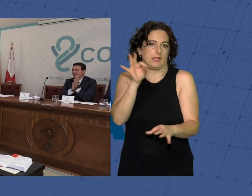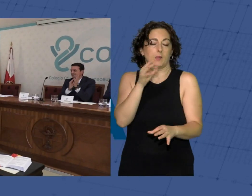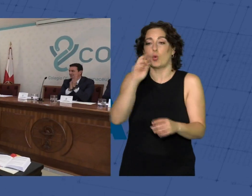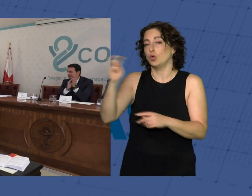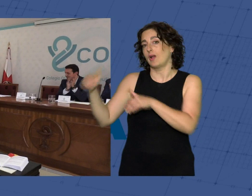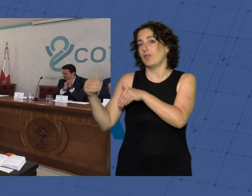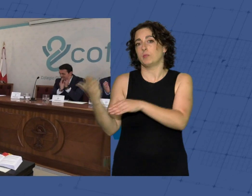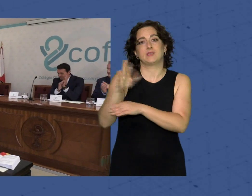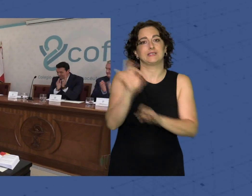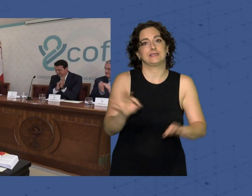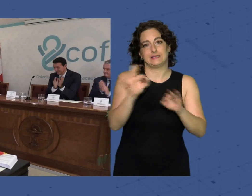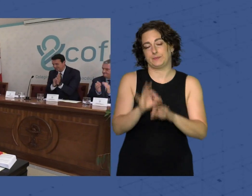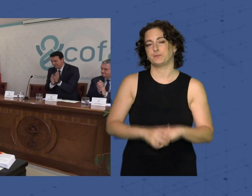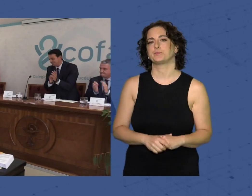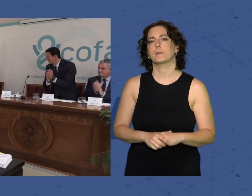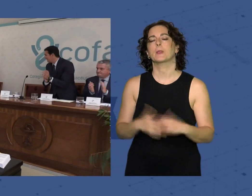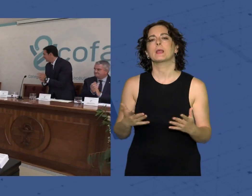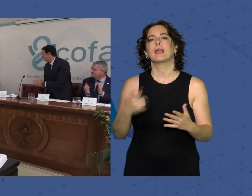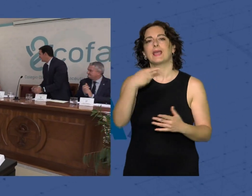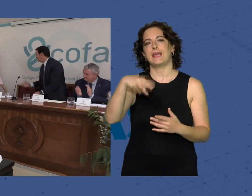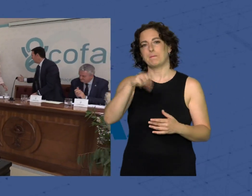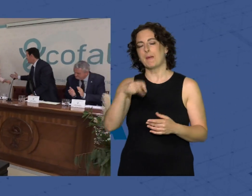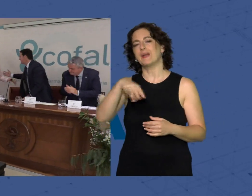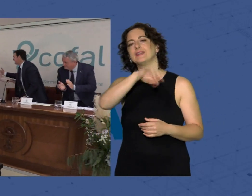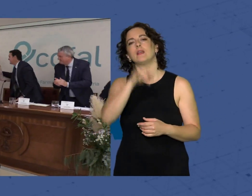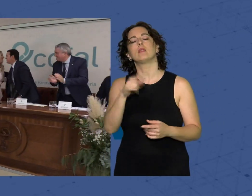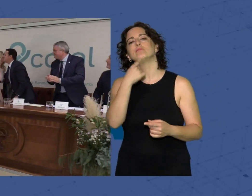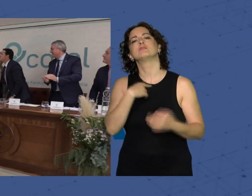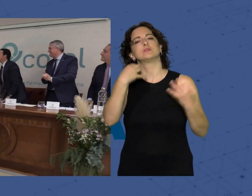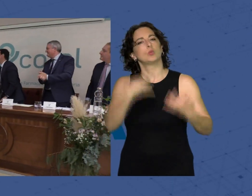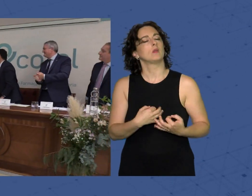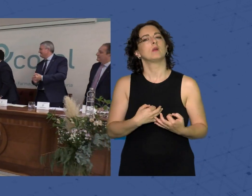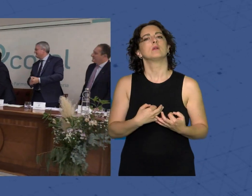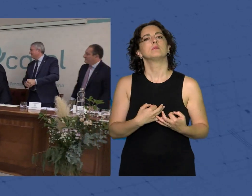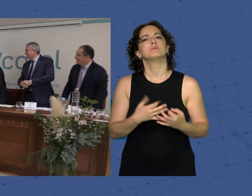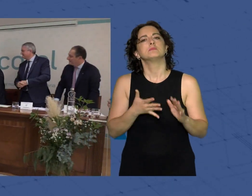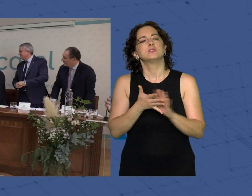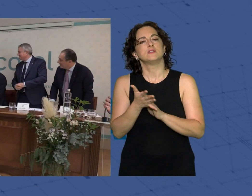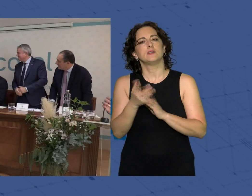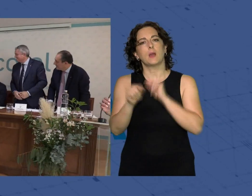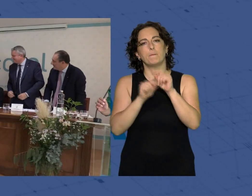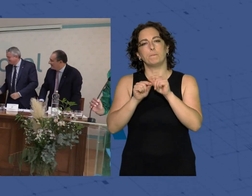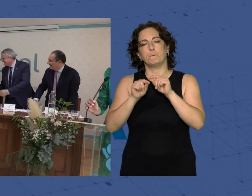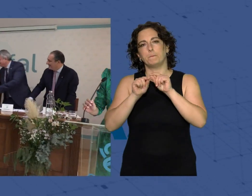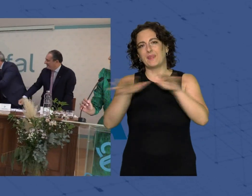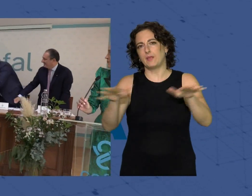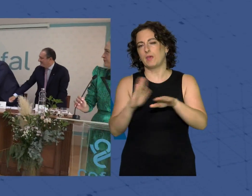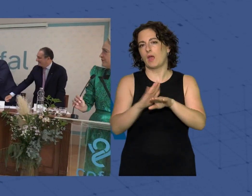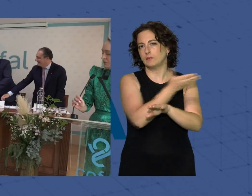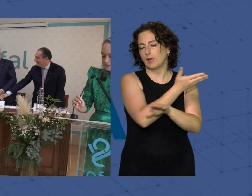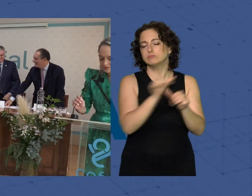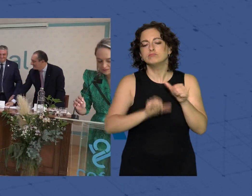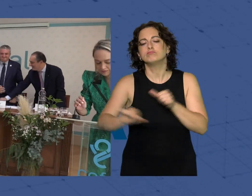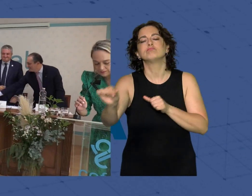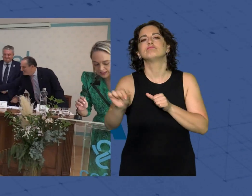durante el periodo electoral Gemma Martínez nos aseguraba que se deja tras la pandemia del COVID-19 y por delante